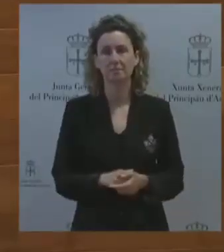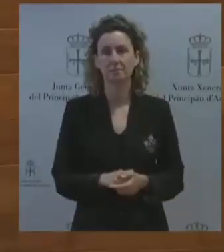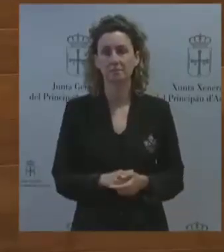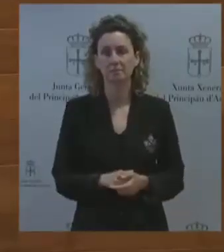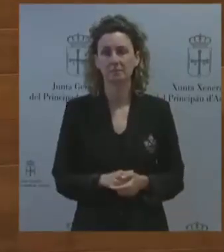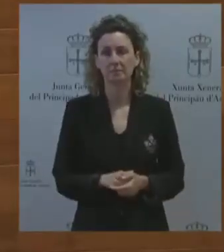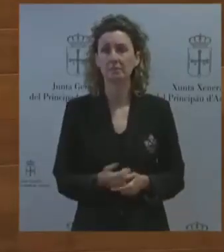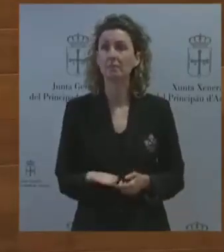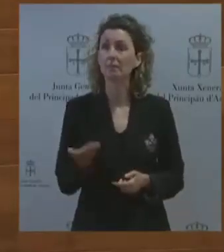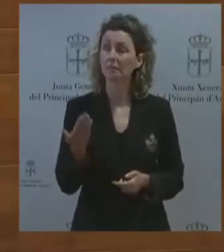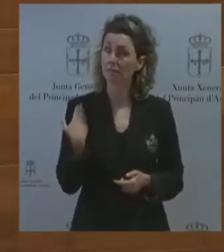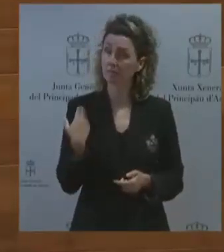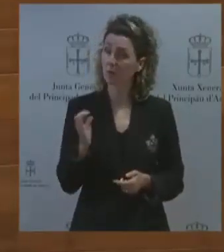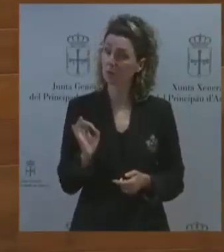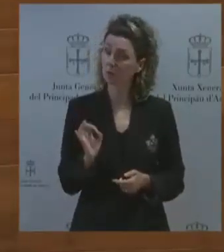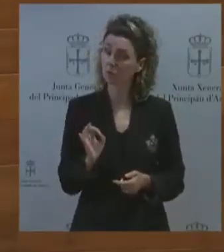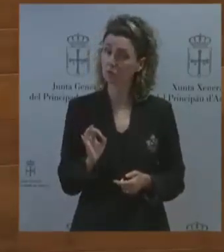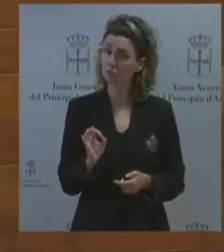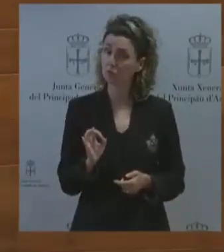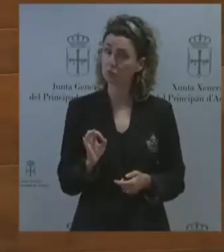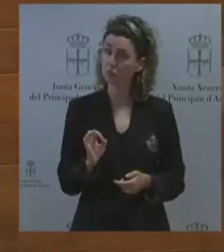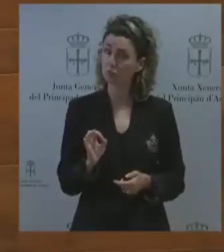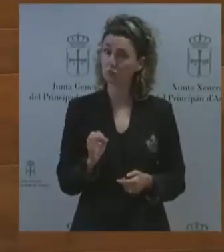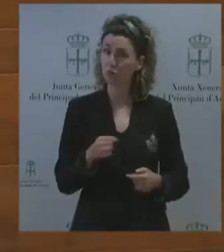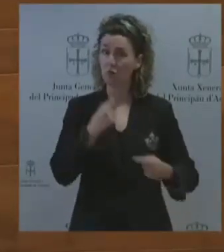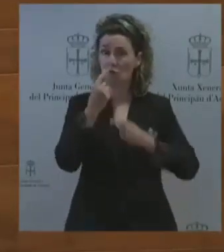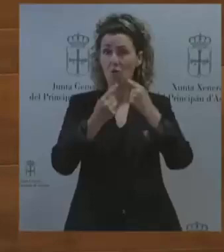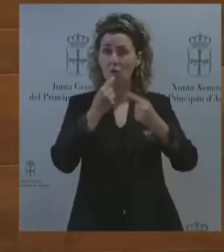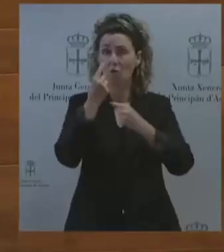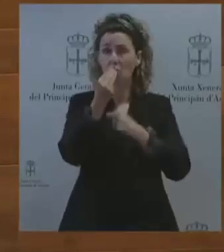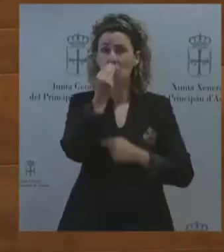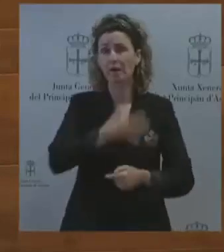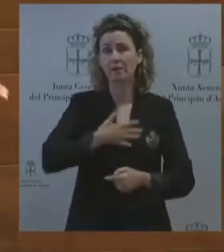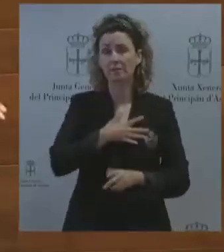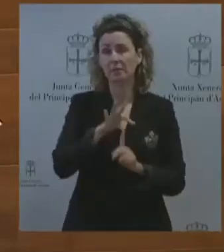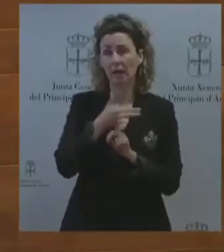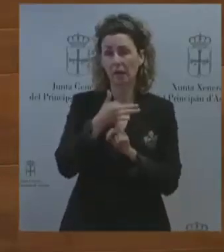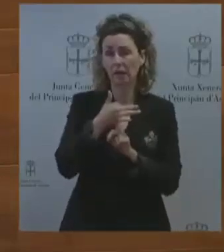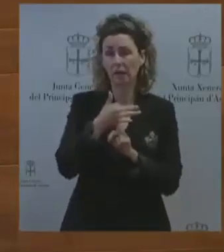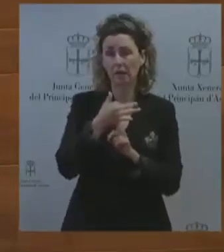boca hablando del estado de bienestar, pero la realidad es que de lo que no le